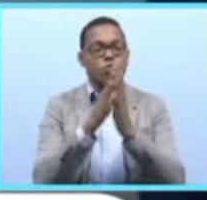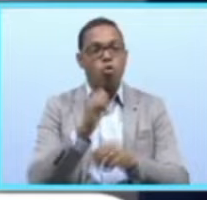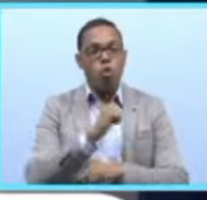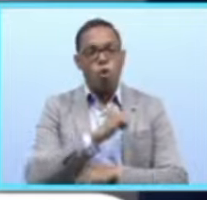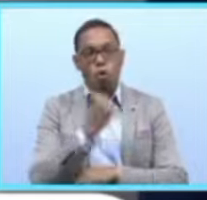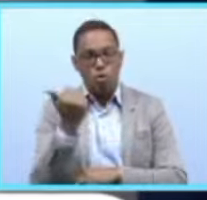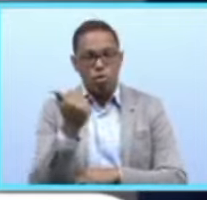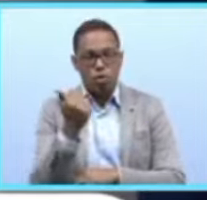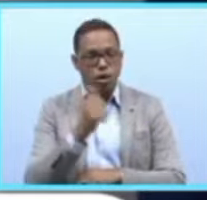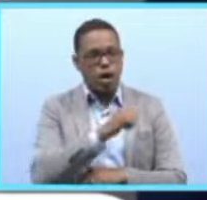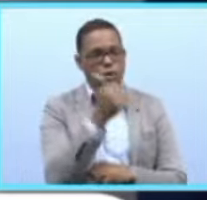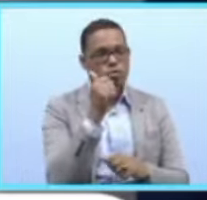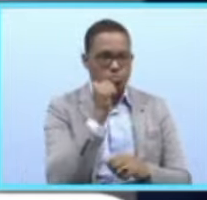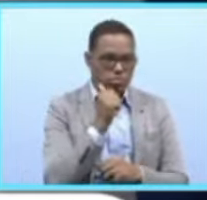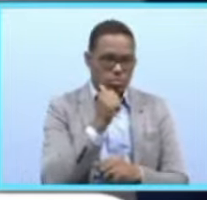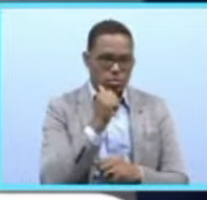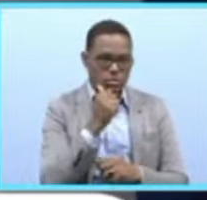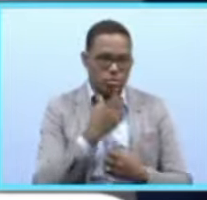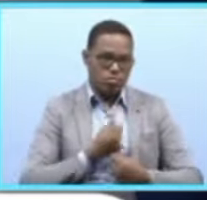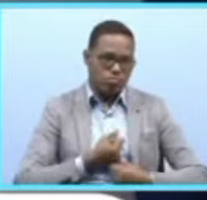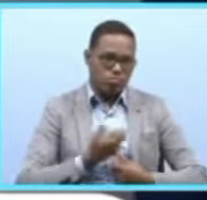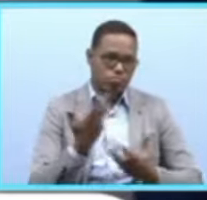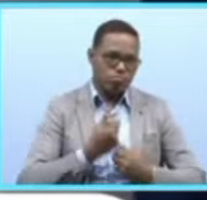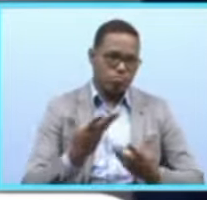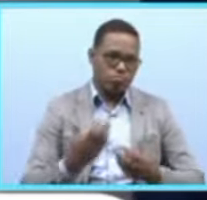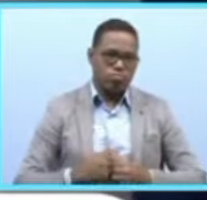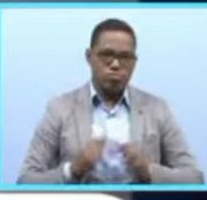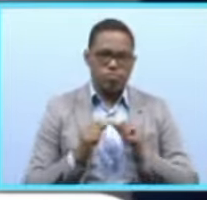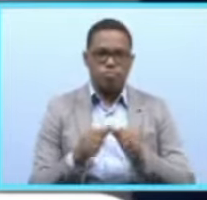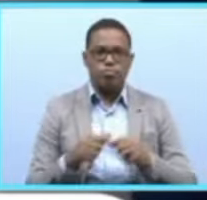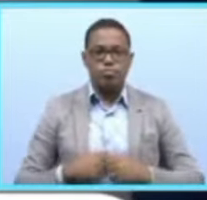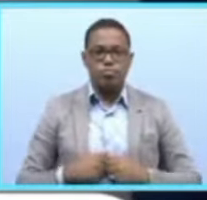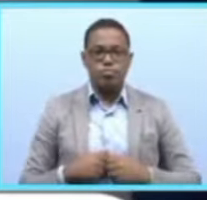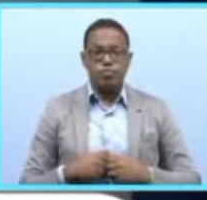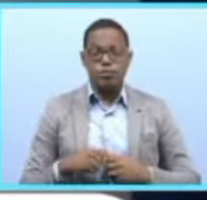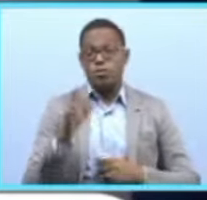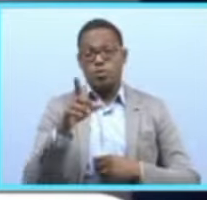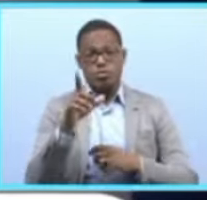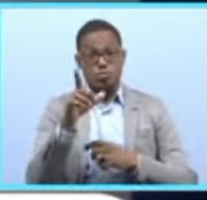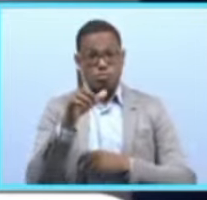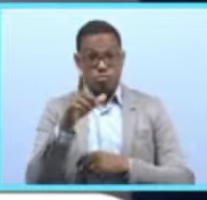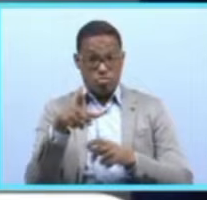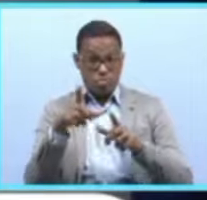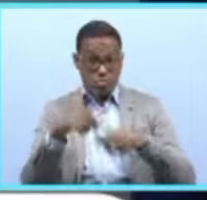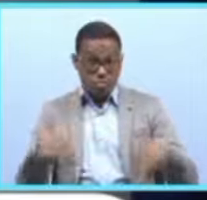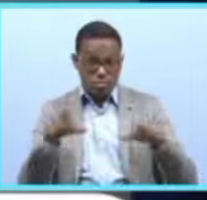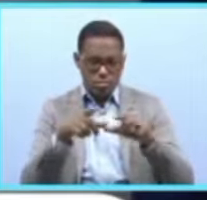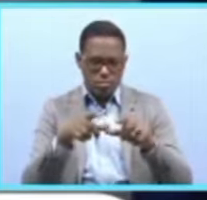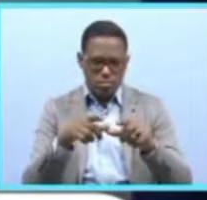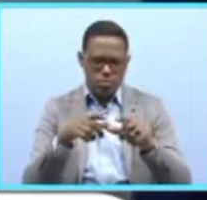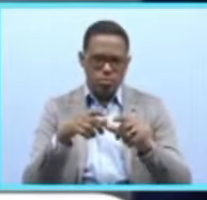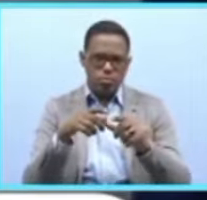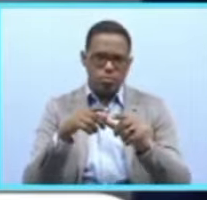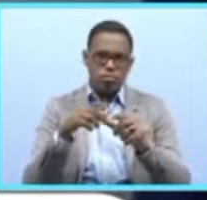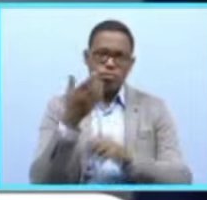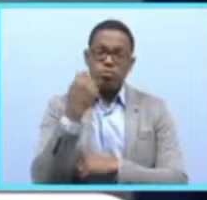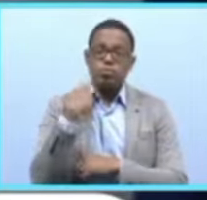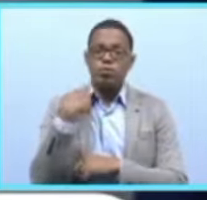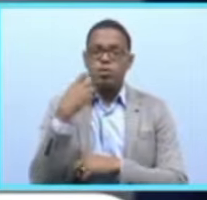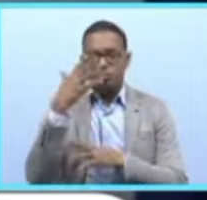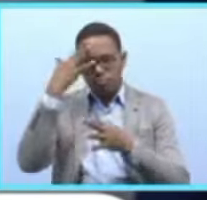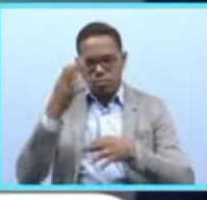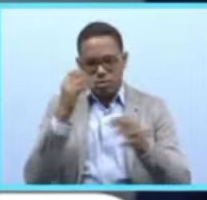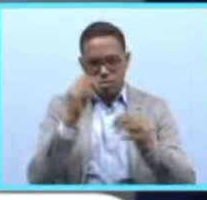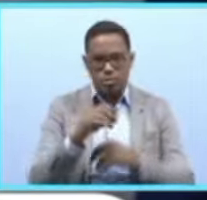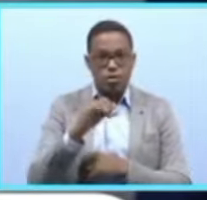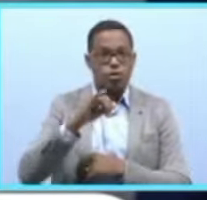con relación a la otra joven. Ya en su momento, reitero, cuando tengamos ya una decisión del juez de la instrucción en lo que tiene que